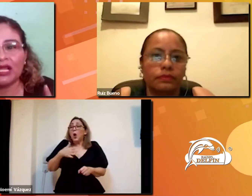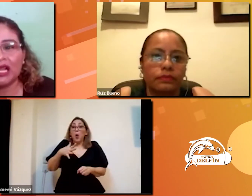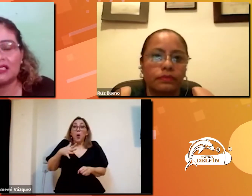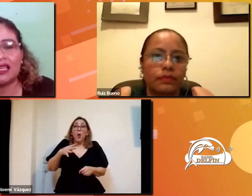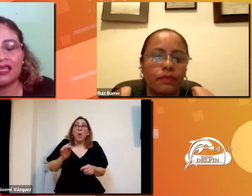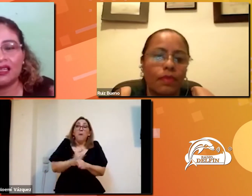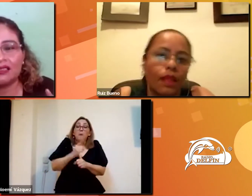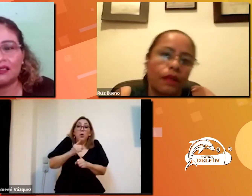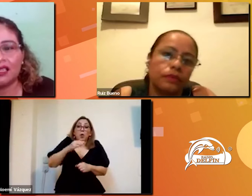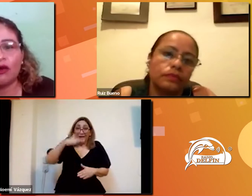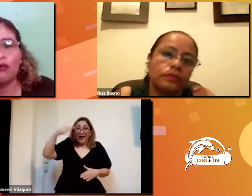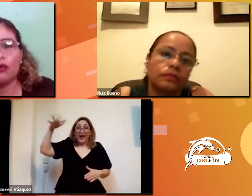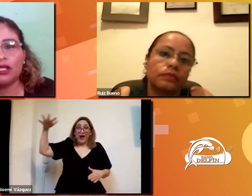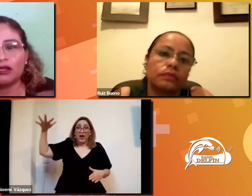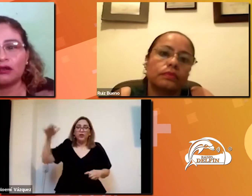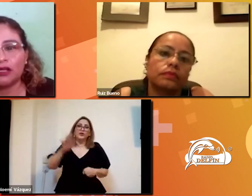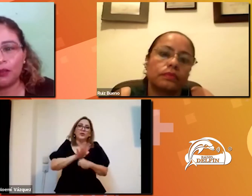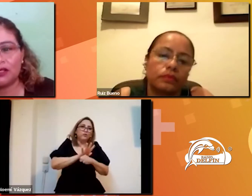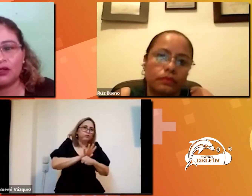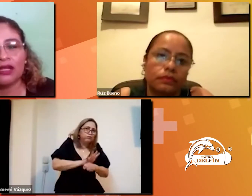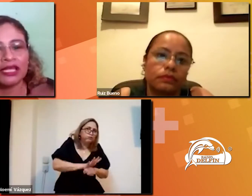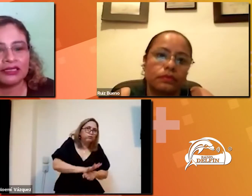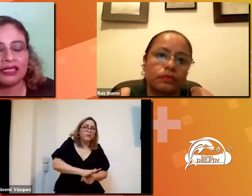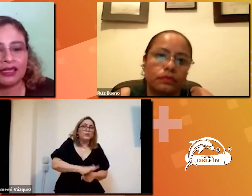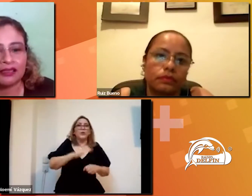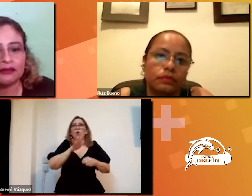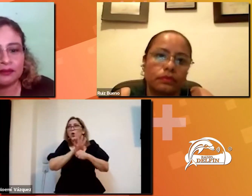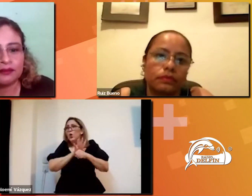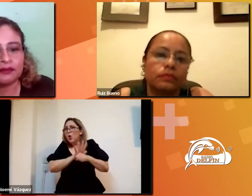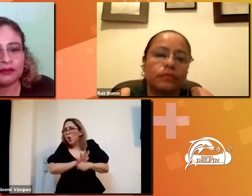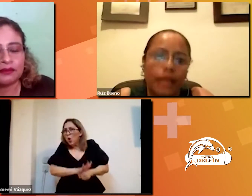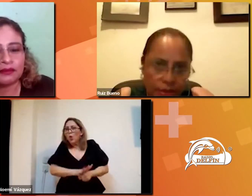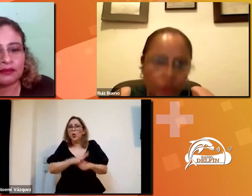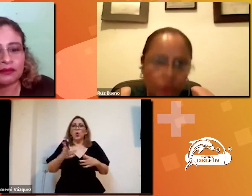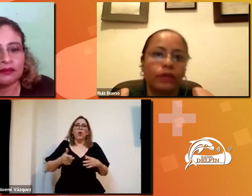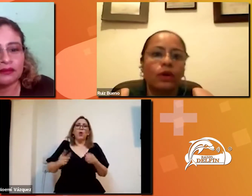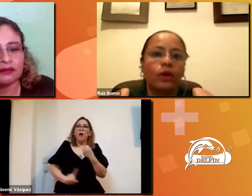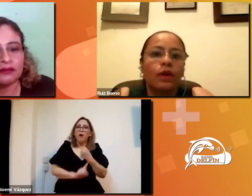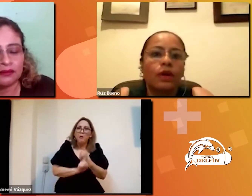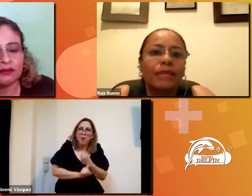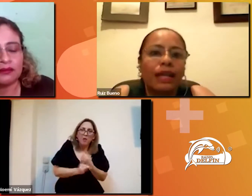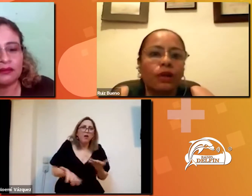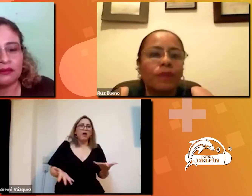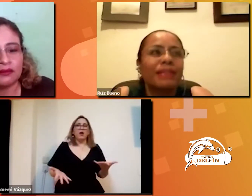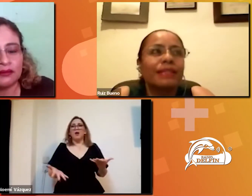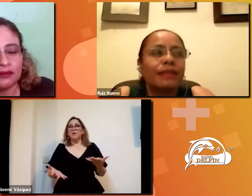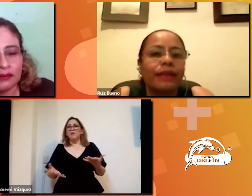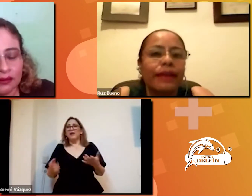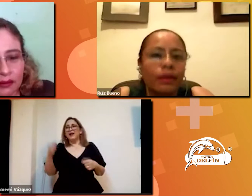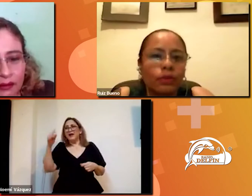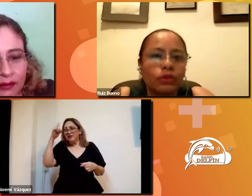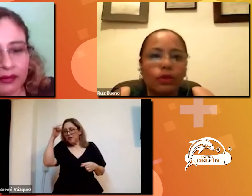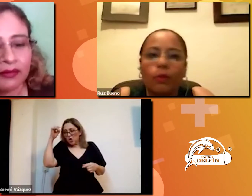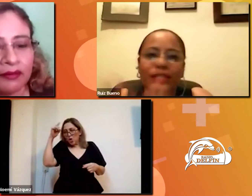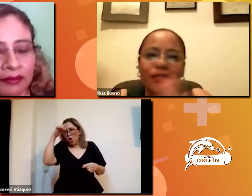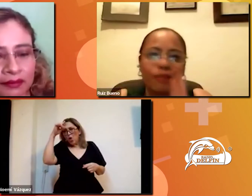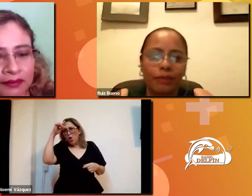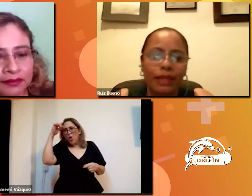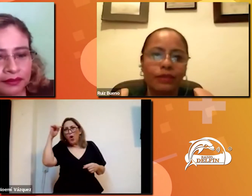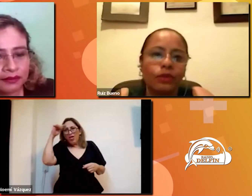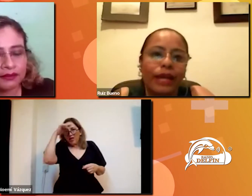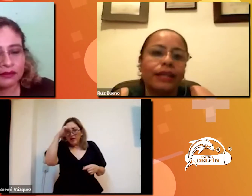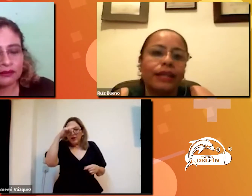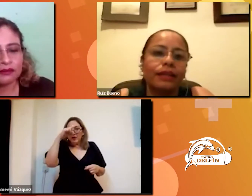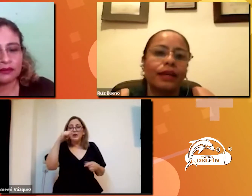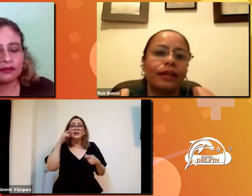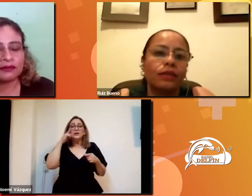lo pueden confundir con depresión y ansiedad. Es correcto. Mira, lo que pasa es que tenemos, como muchas